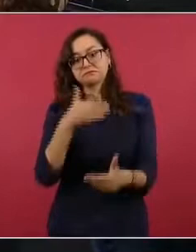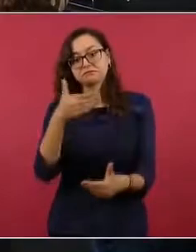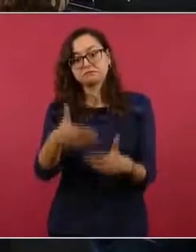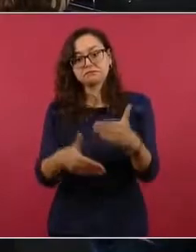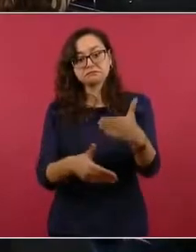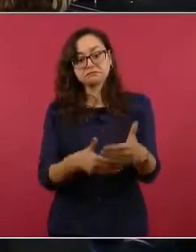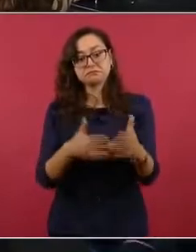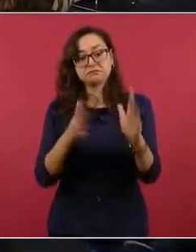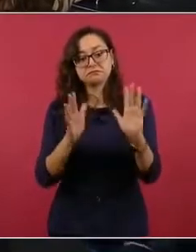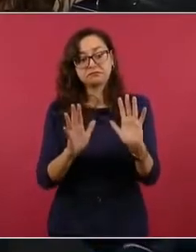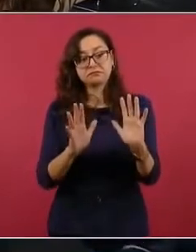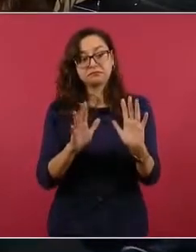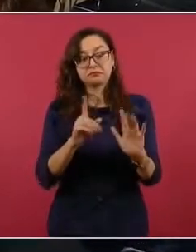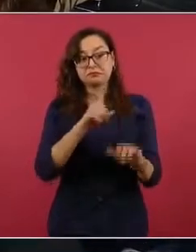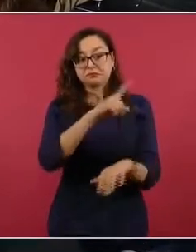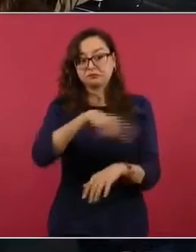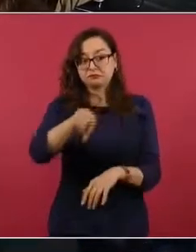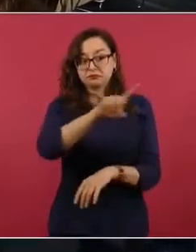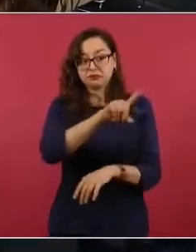y cambien de parecer,